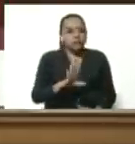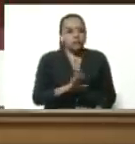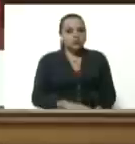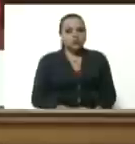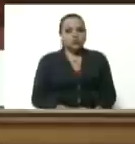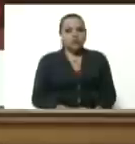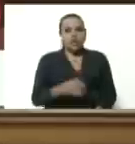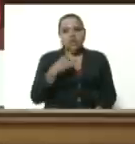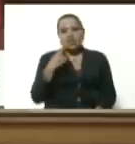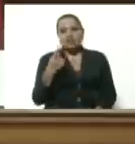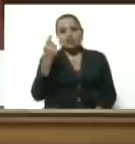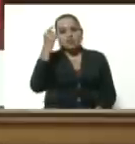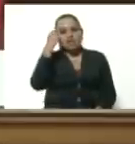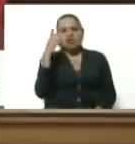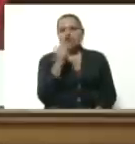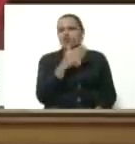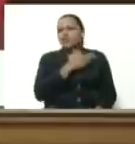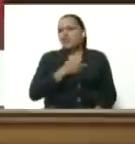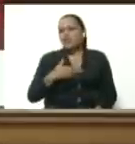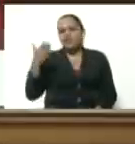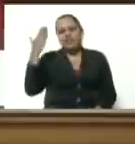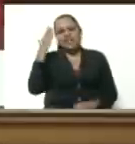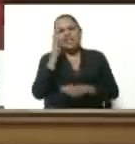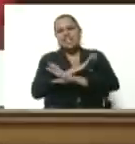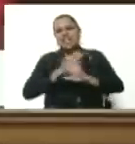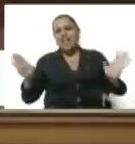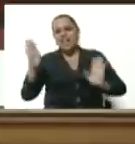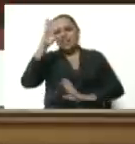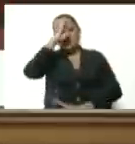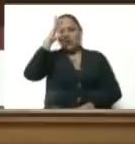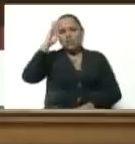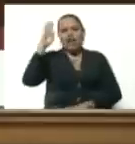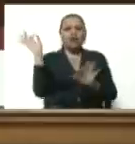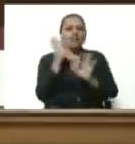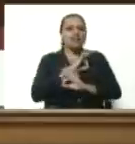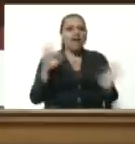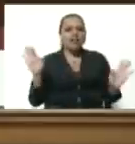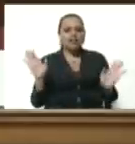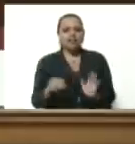Puede decir un día, no quiero saber más nada de Diosdado ni de nadie.